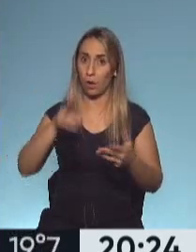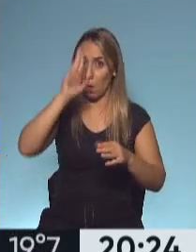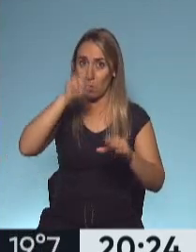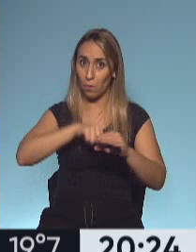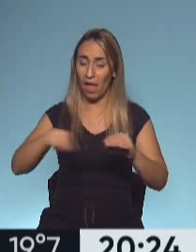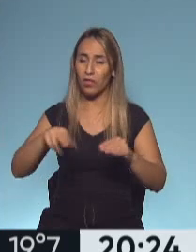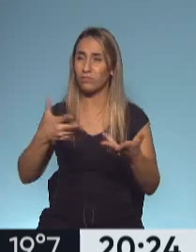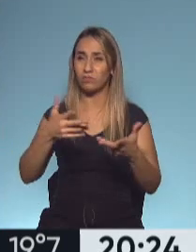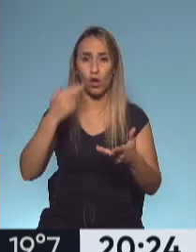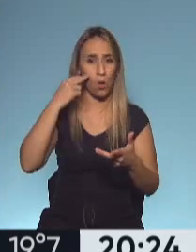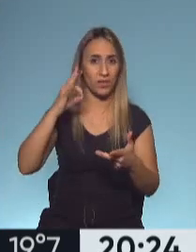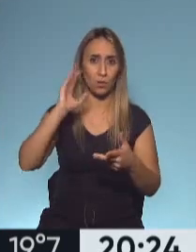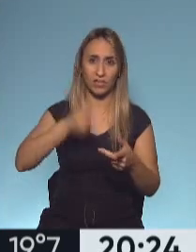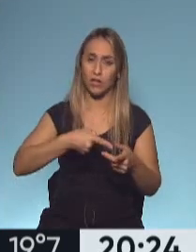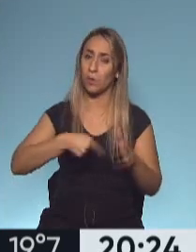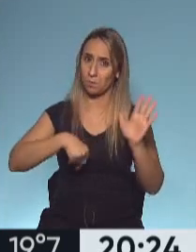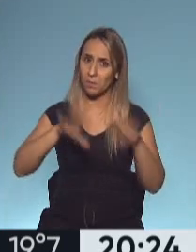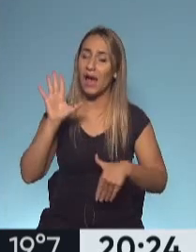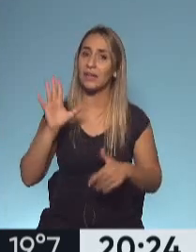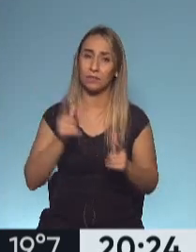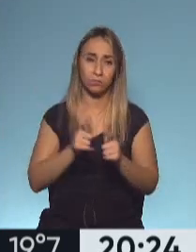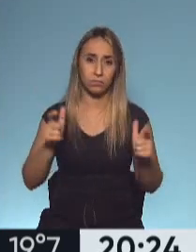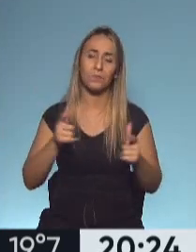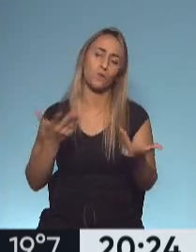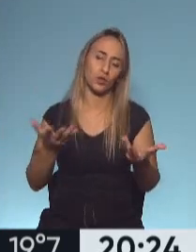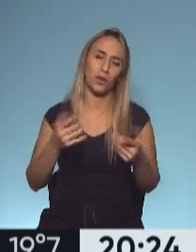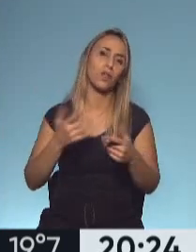al 90%. Obviamente es algo fluctuante,